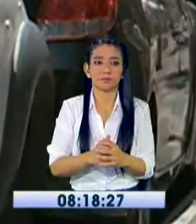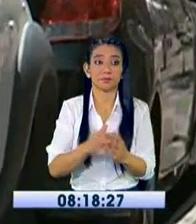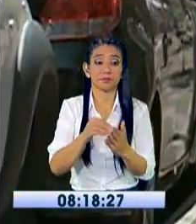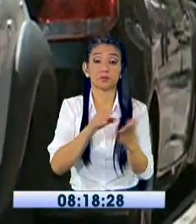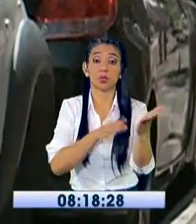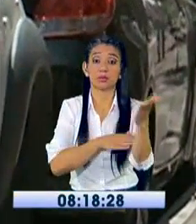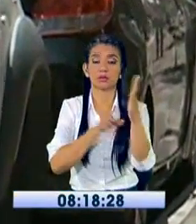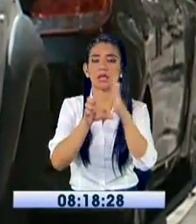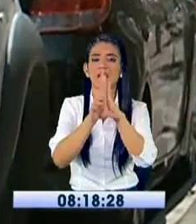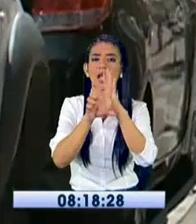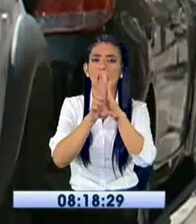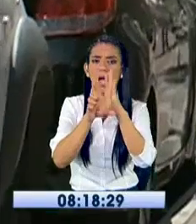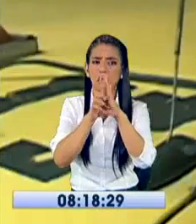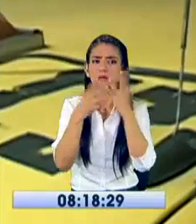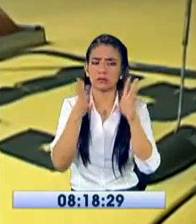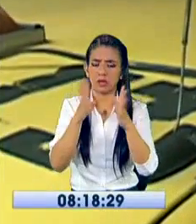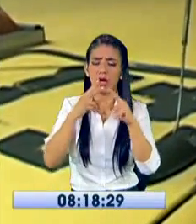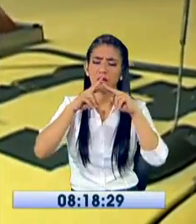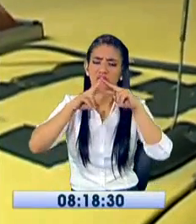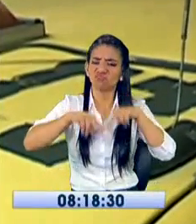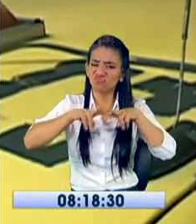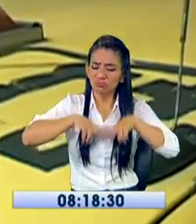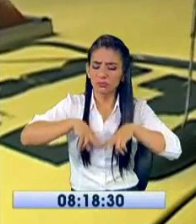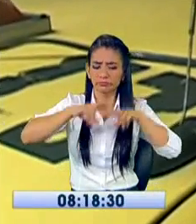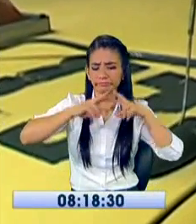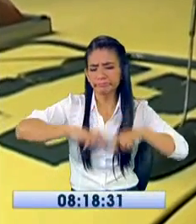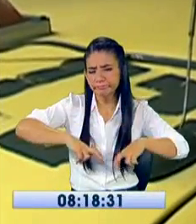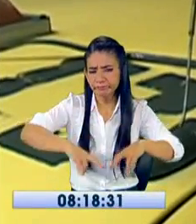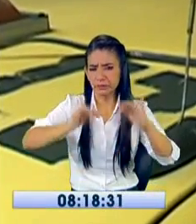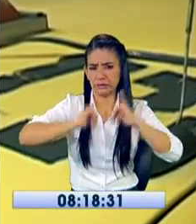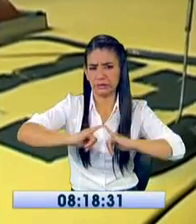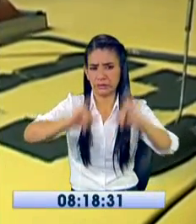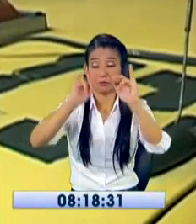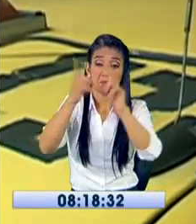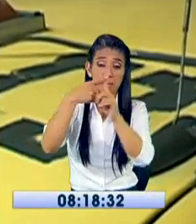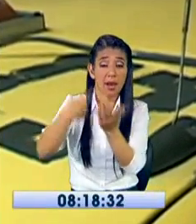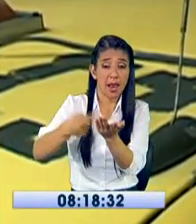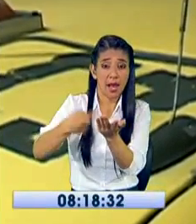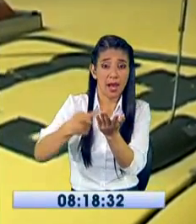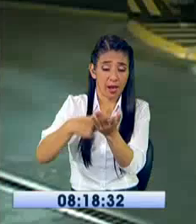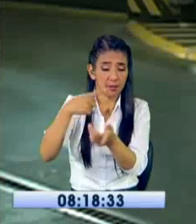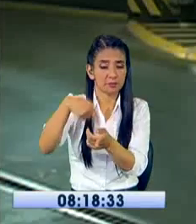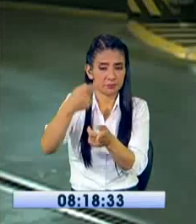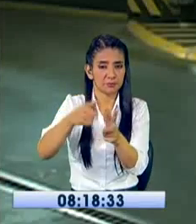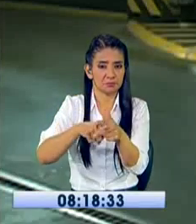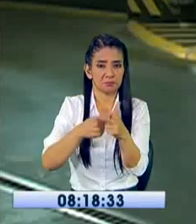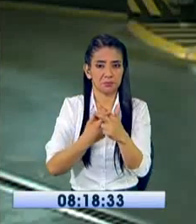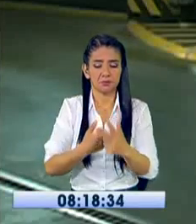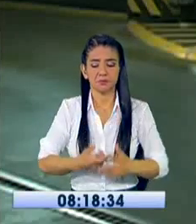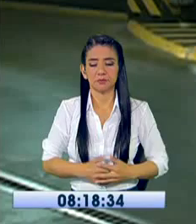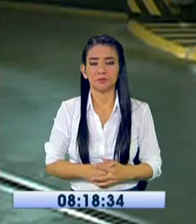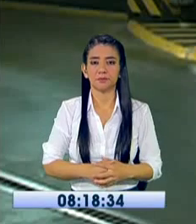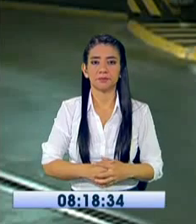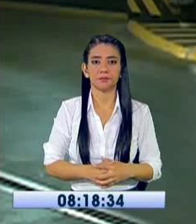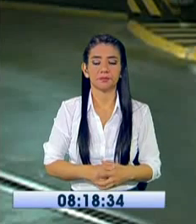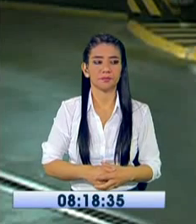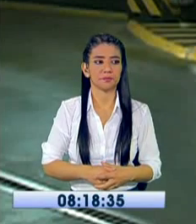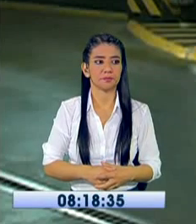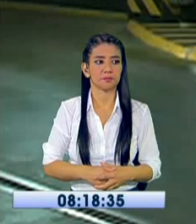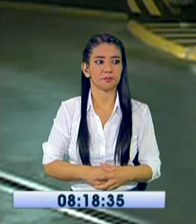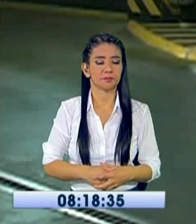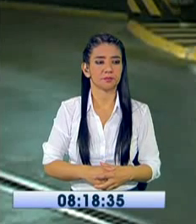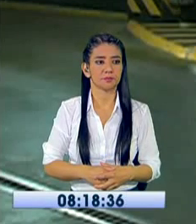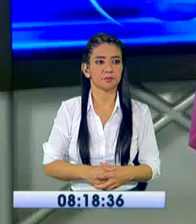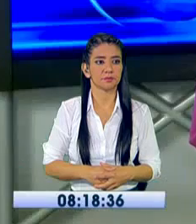de crear el taxi escolta. Queremos saber de qué se trata esta iniciativa. Le contamos en la siguiente nota. Los ciclistas son uno